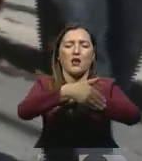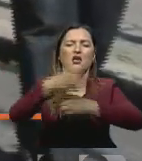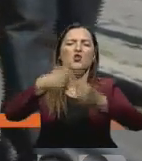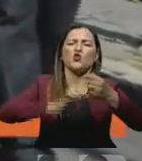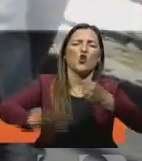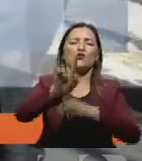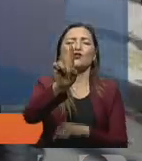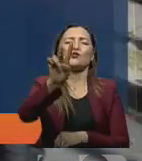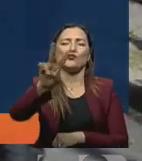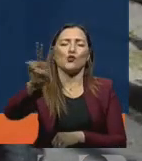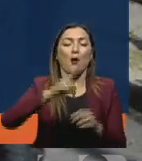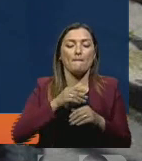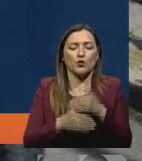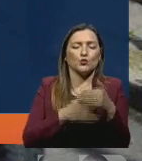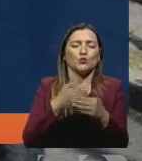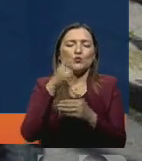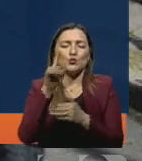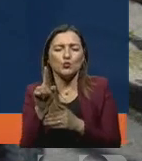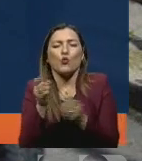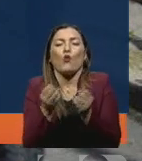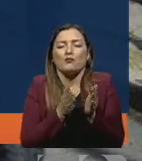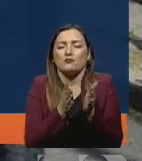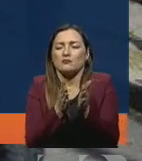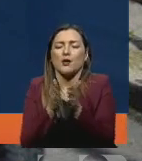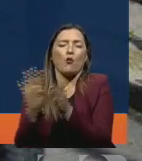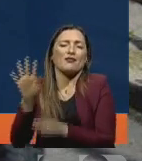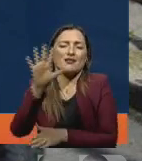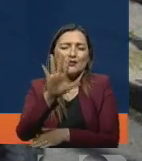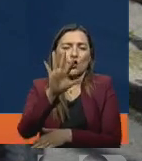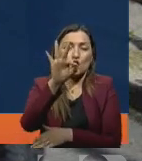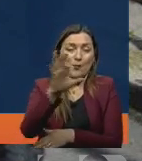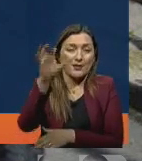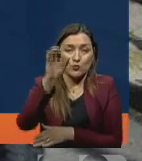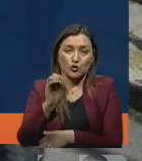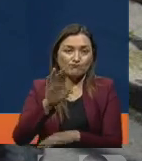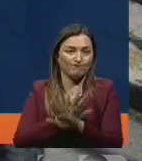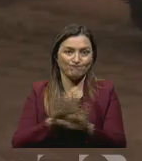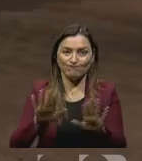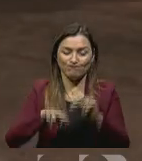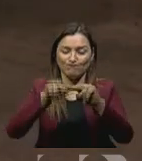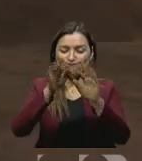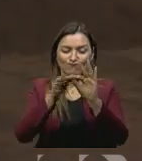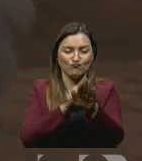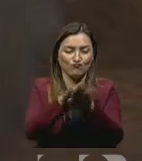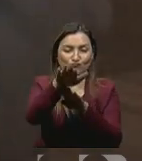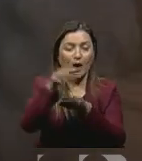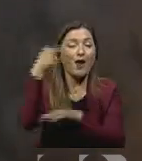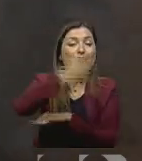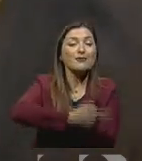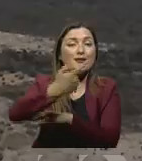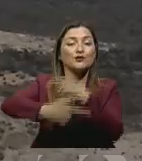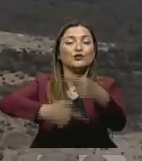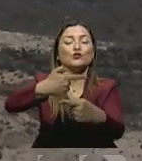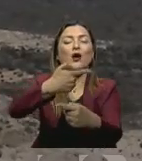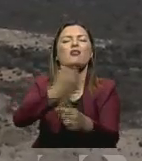fase 1 que arrancó en abril incluye 45 vías y un 90%. ya están ejecutadas en los siguientes días iniciarán